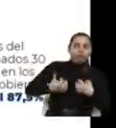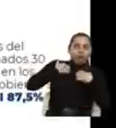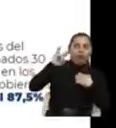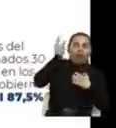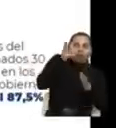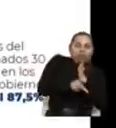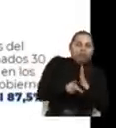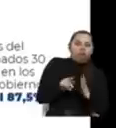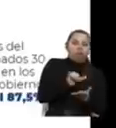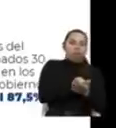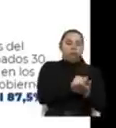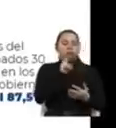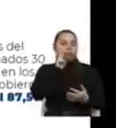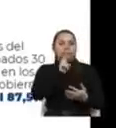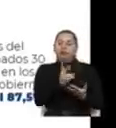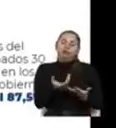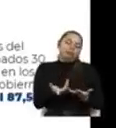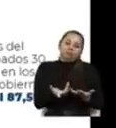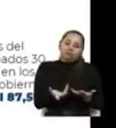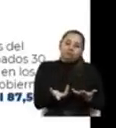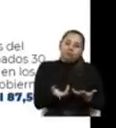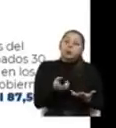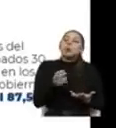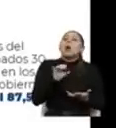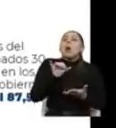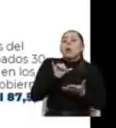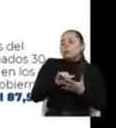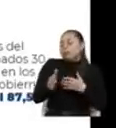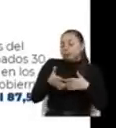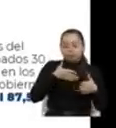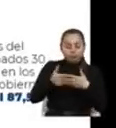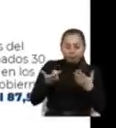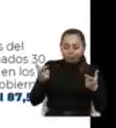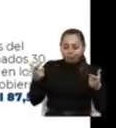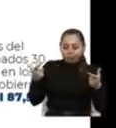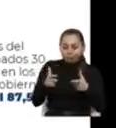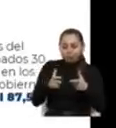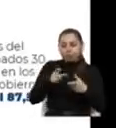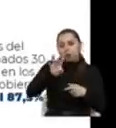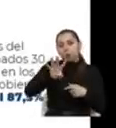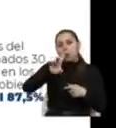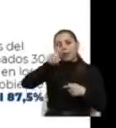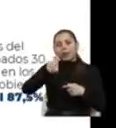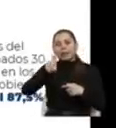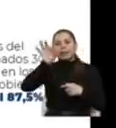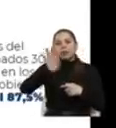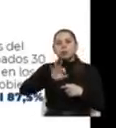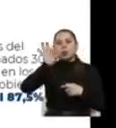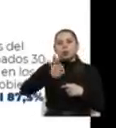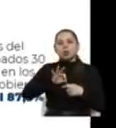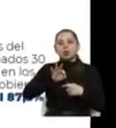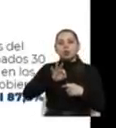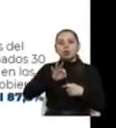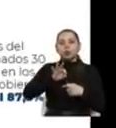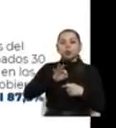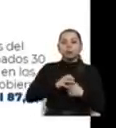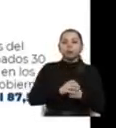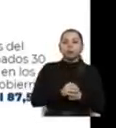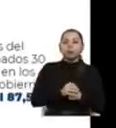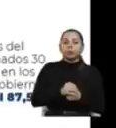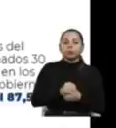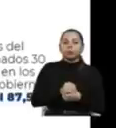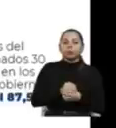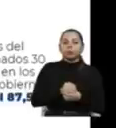Pero con todo y eso, se ha producido una reducción del 46%.